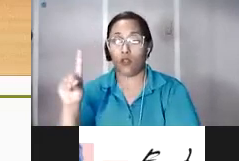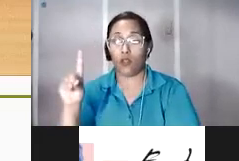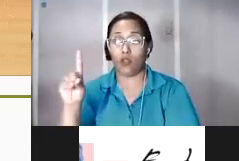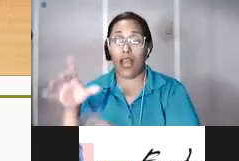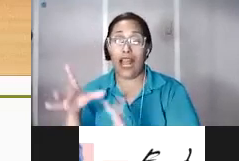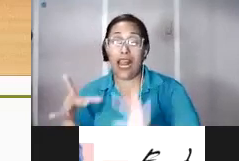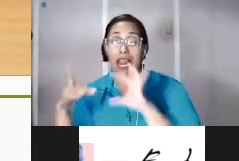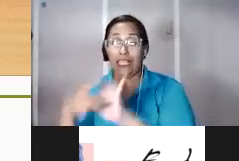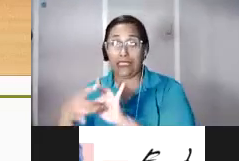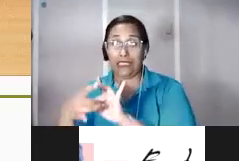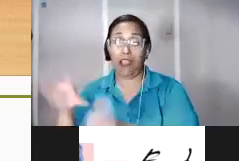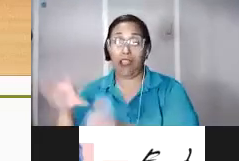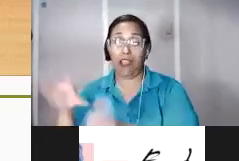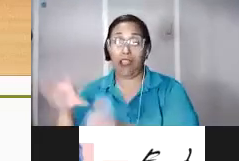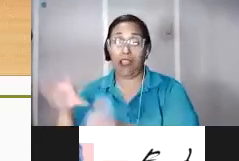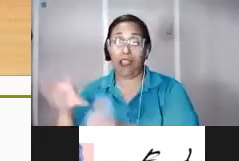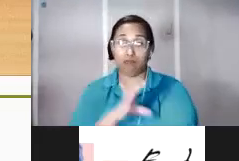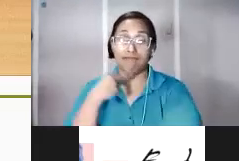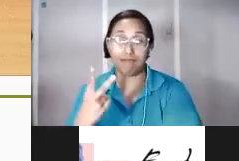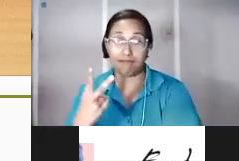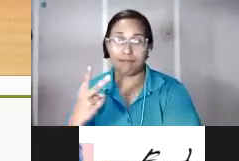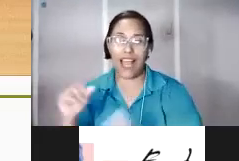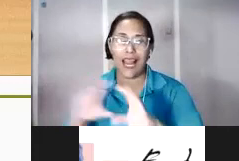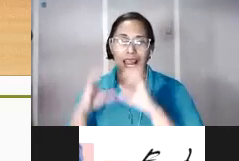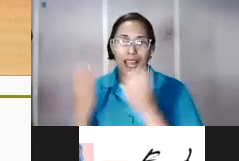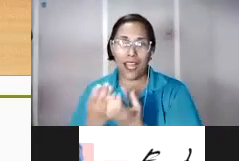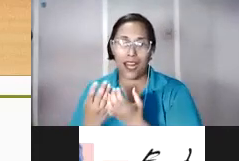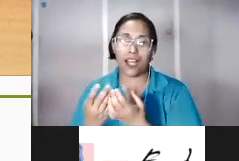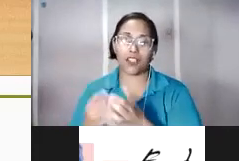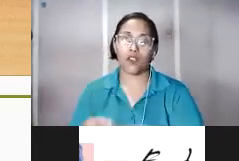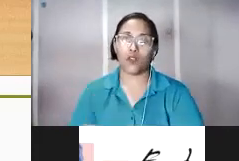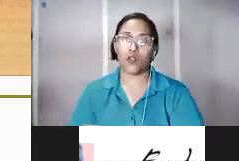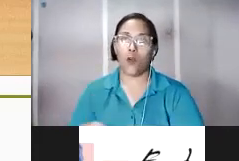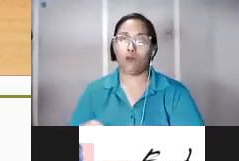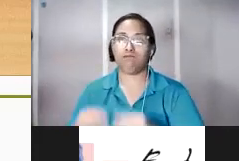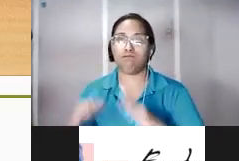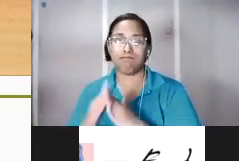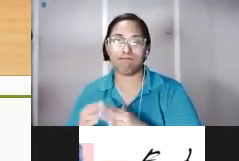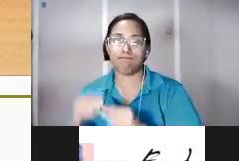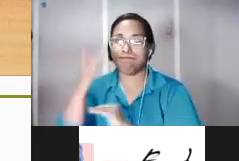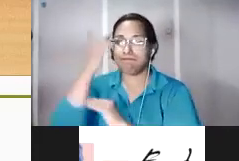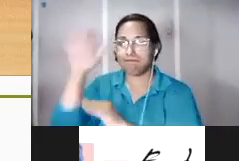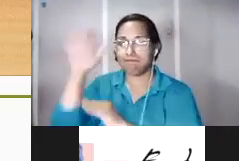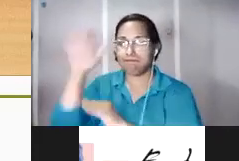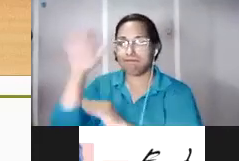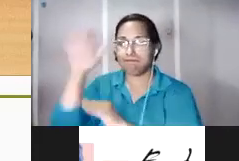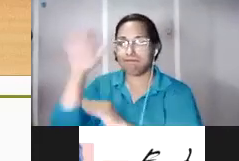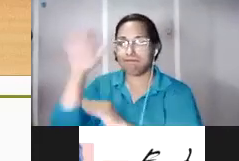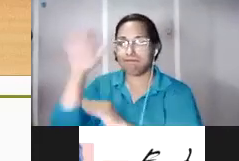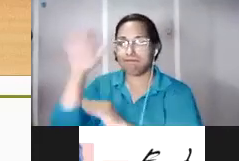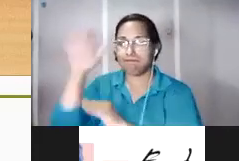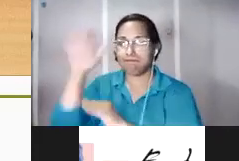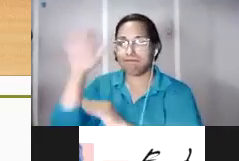Todd se une al coro de voces de la clase propietaria, profesional e intelectual